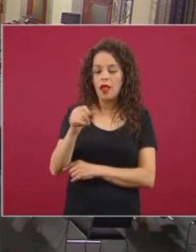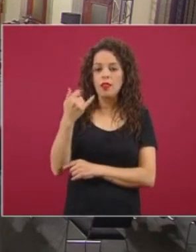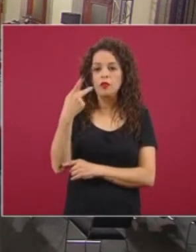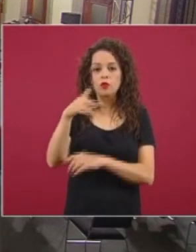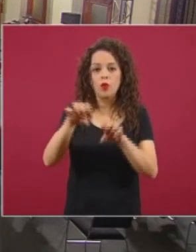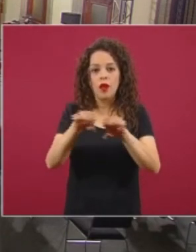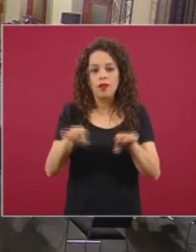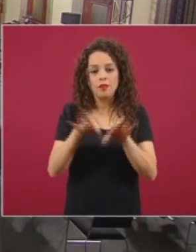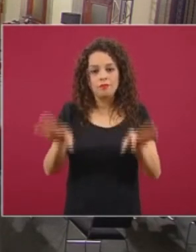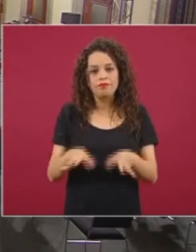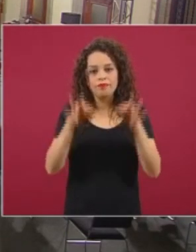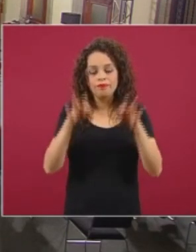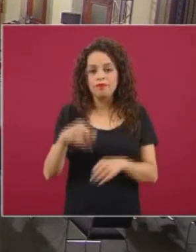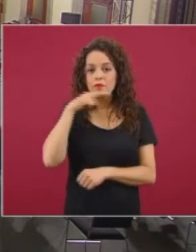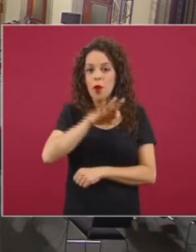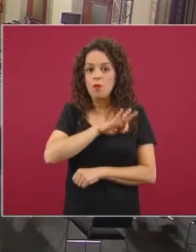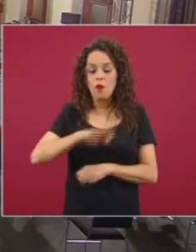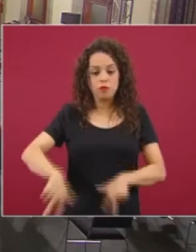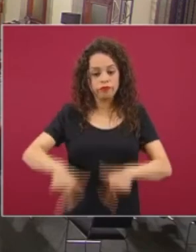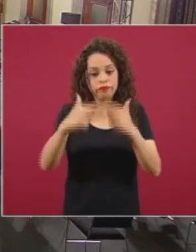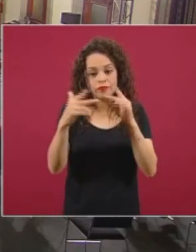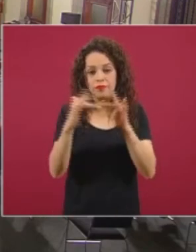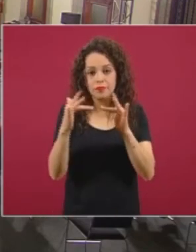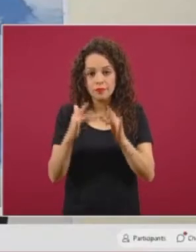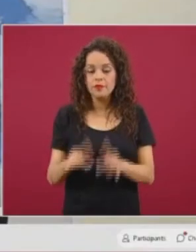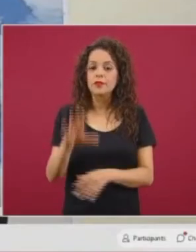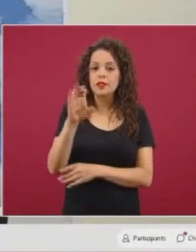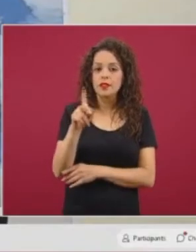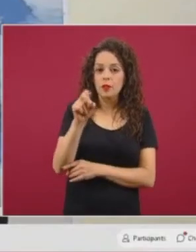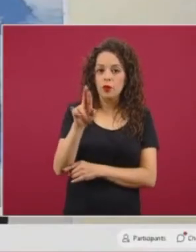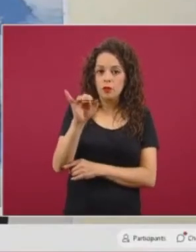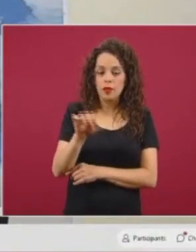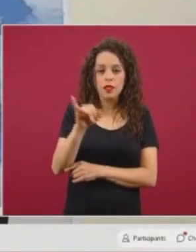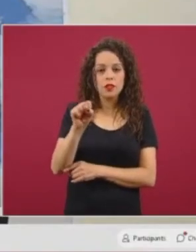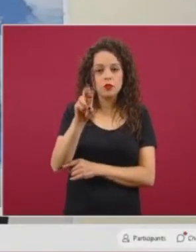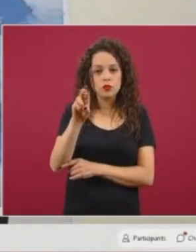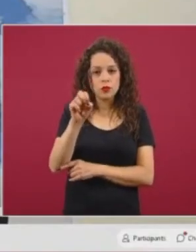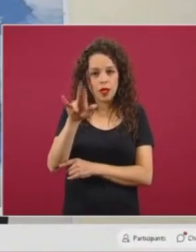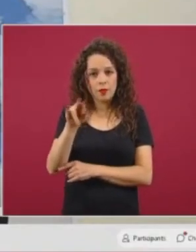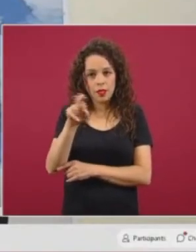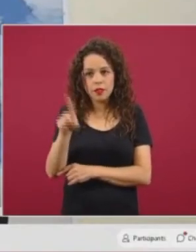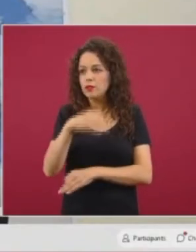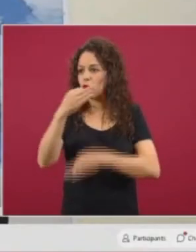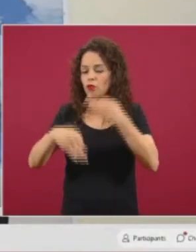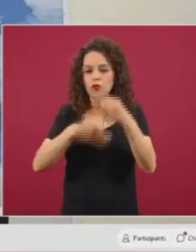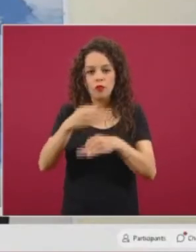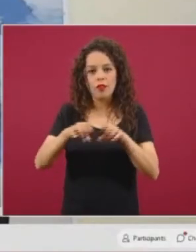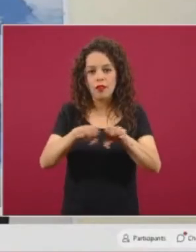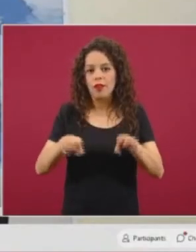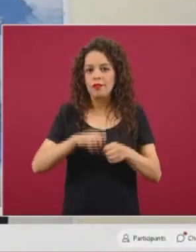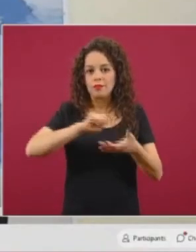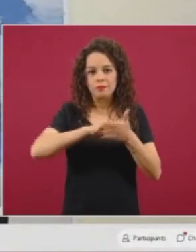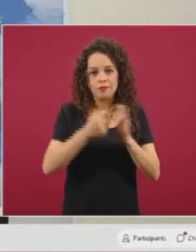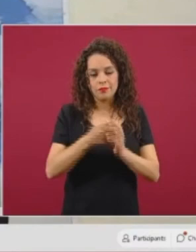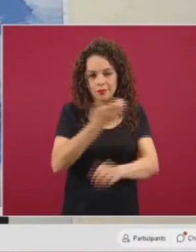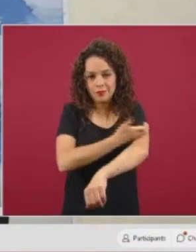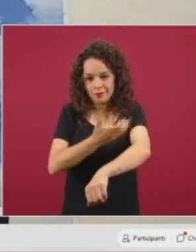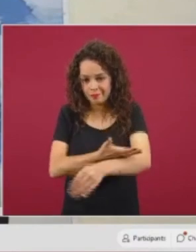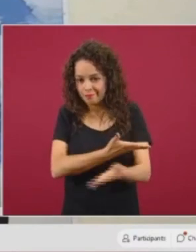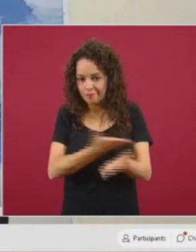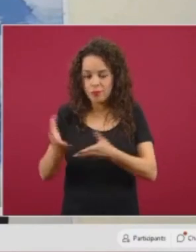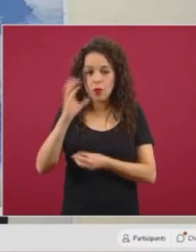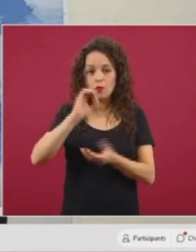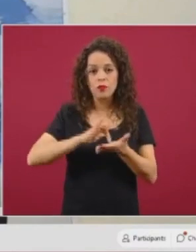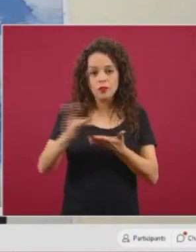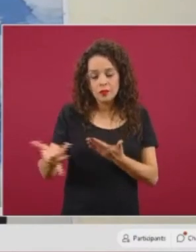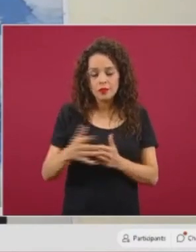habilitaron rápidamente la comunicación, a Cepropie, a Jesús Ramírez Cuevas, a todo el equipo técnico que nos acompañó. Gracias, doctora Gassman, gracias,